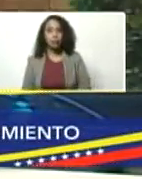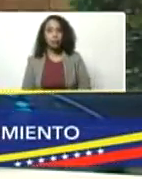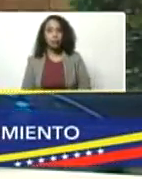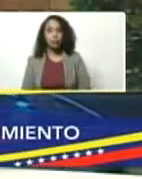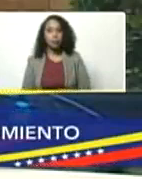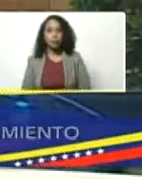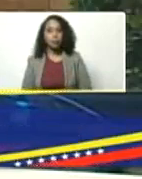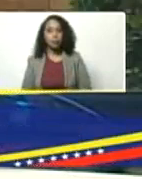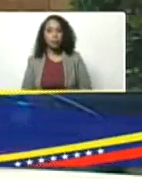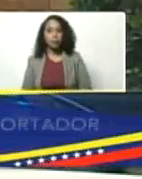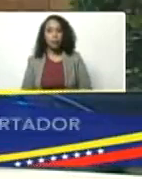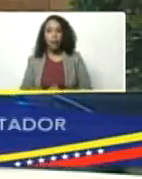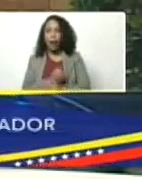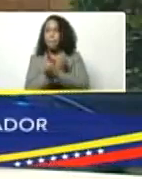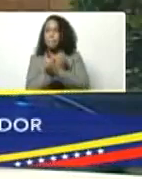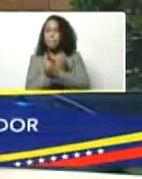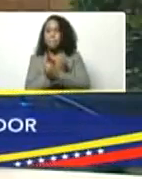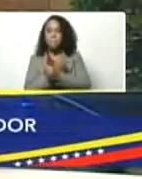Es imposible